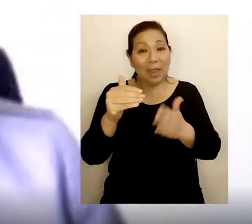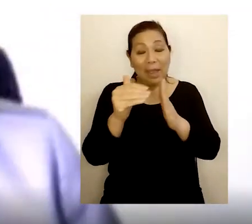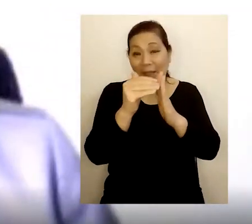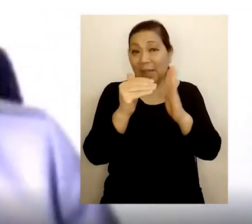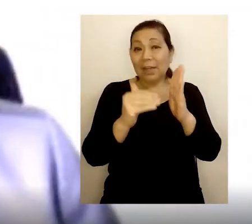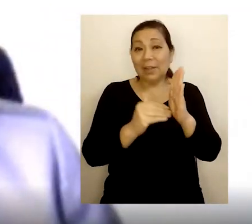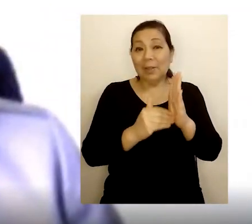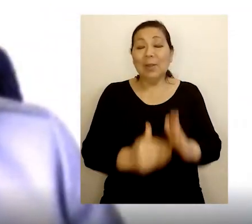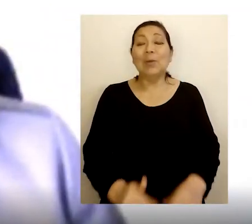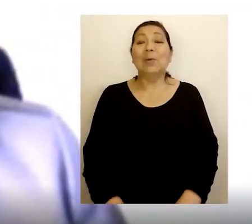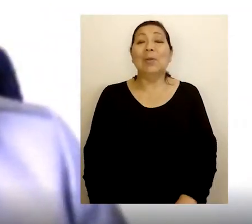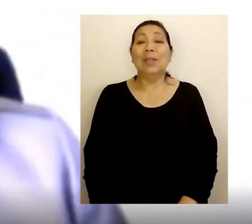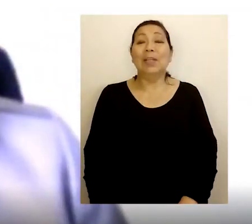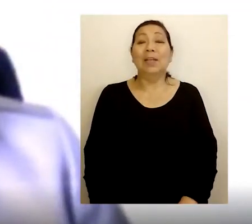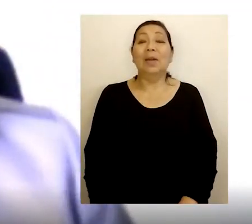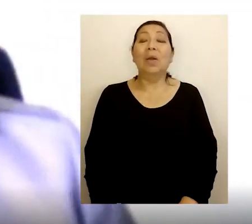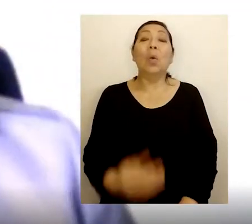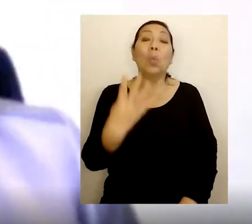artículo